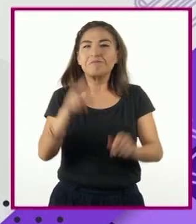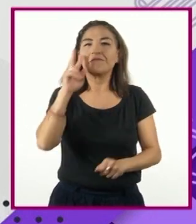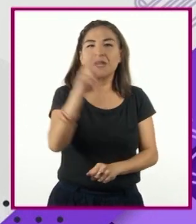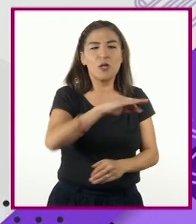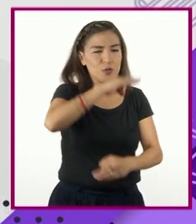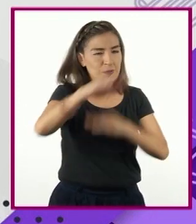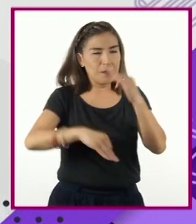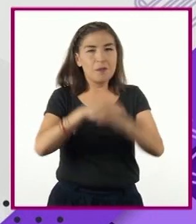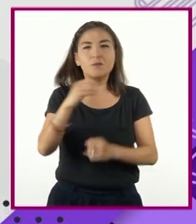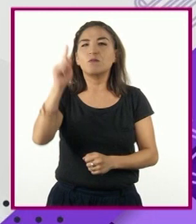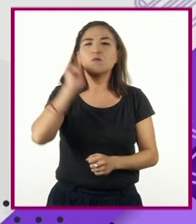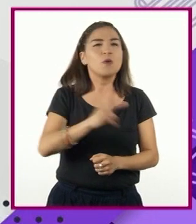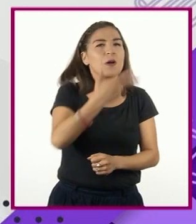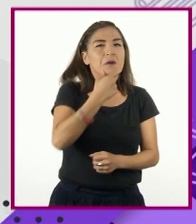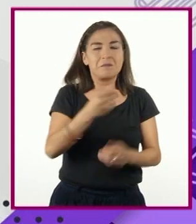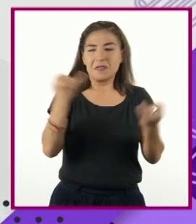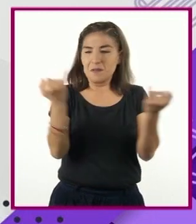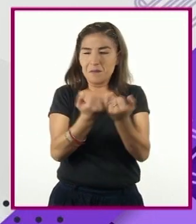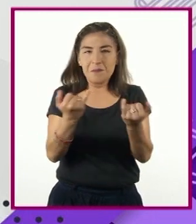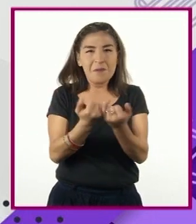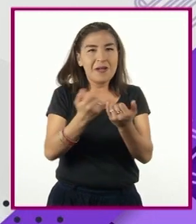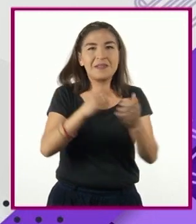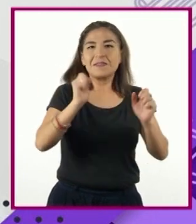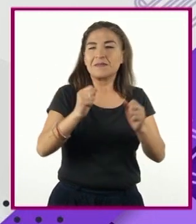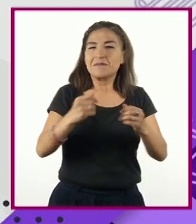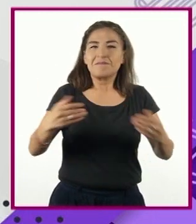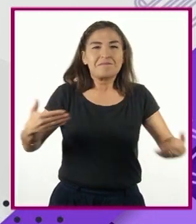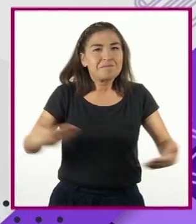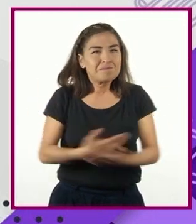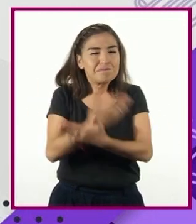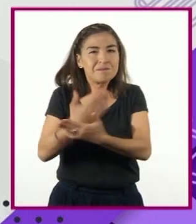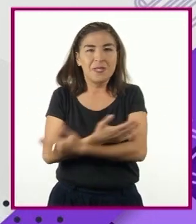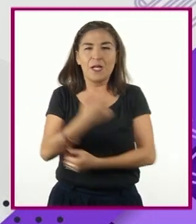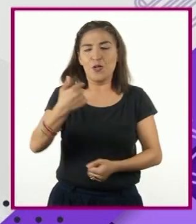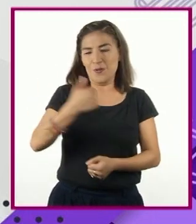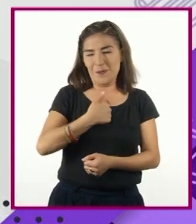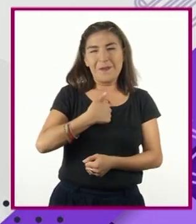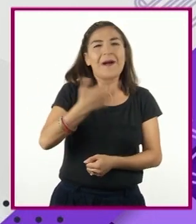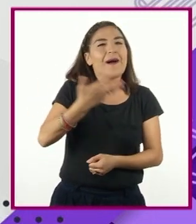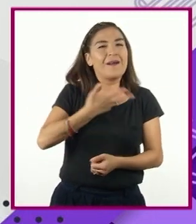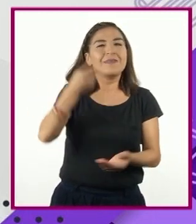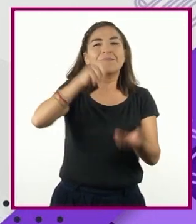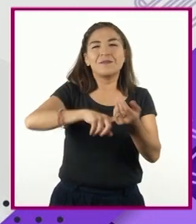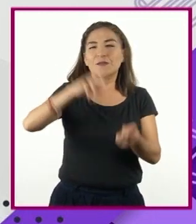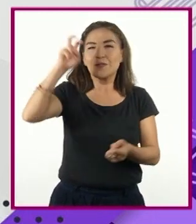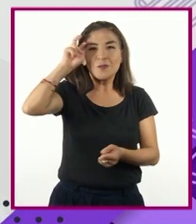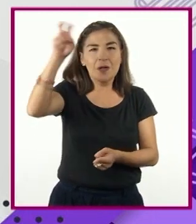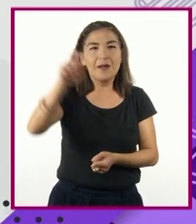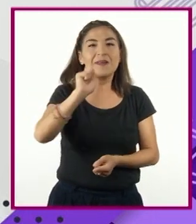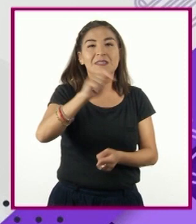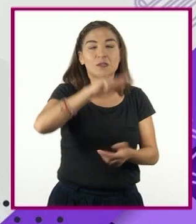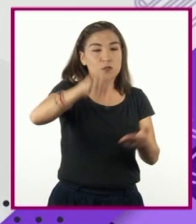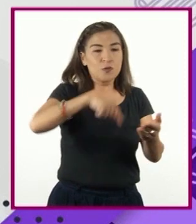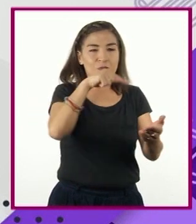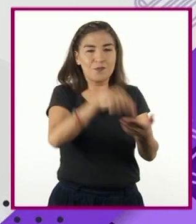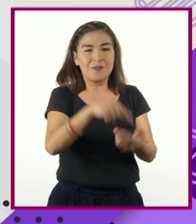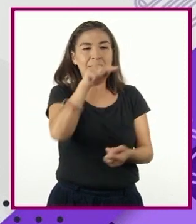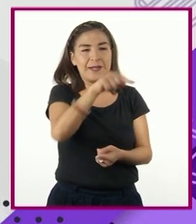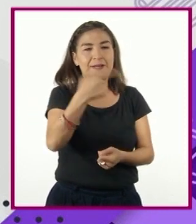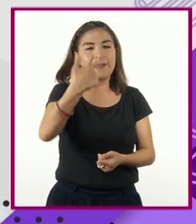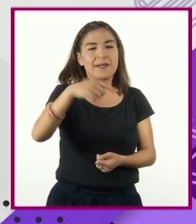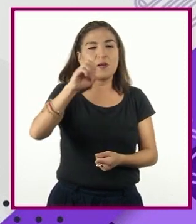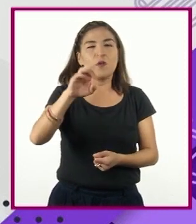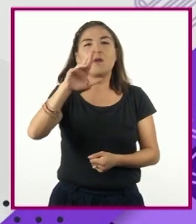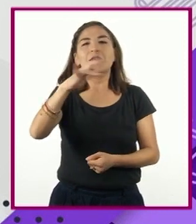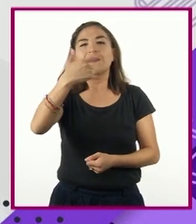hombres son creados iguales. Yo tengo el sueño de que un día en las coloradas colinas de Georgia, los hijos